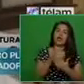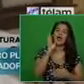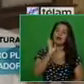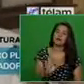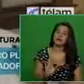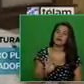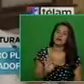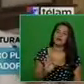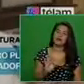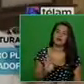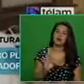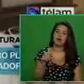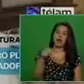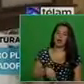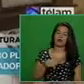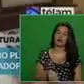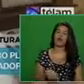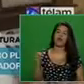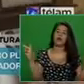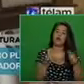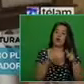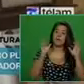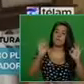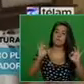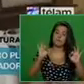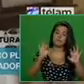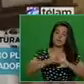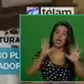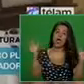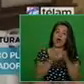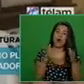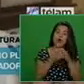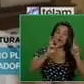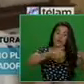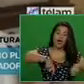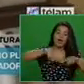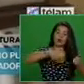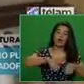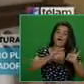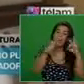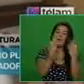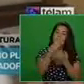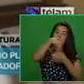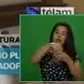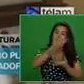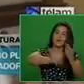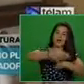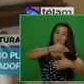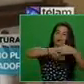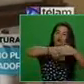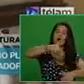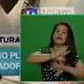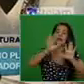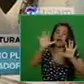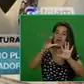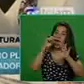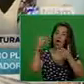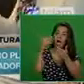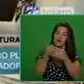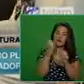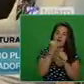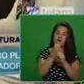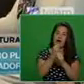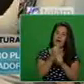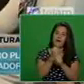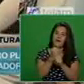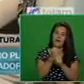va a suceder hoy aquí. Esta reunión especializada de agricultura familiar del Mercosur ya tiene 10 años de trabajo, en los que